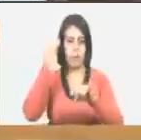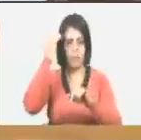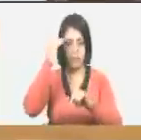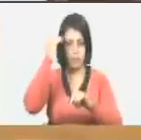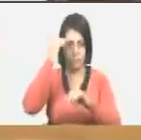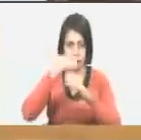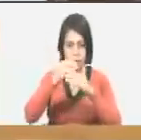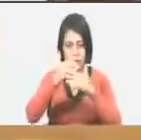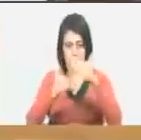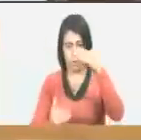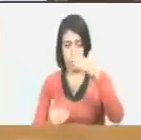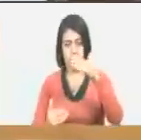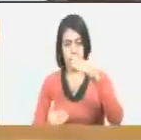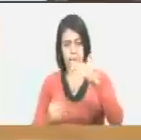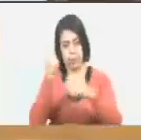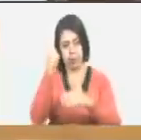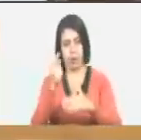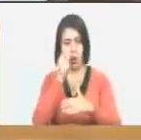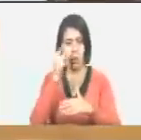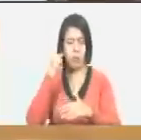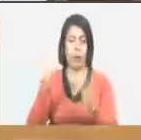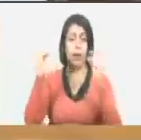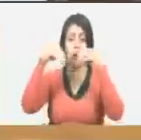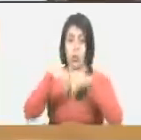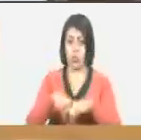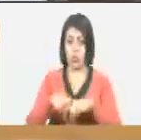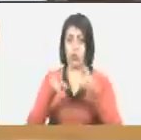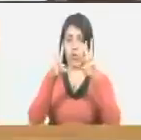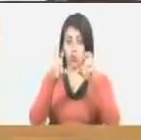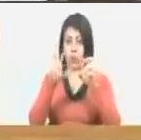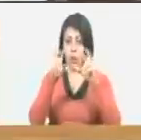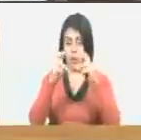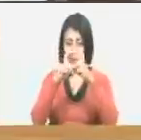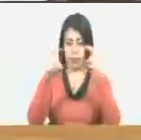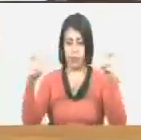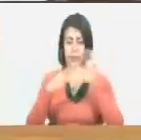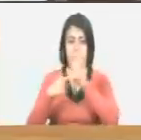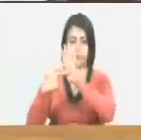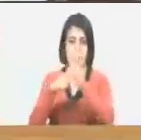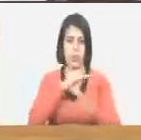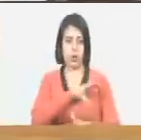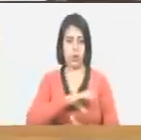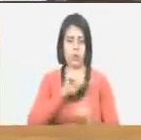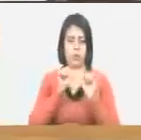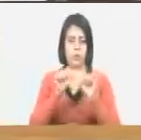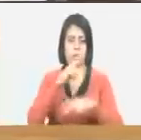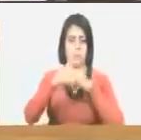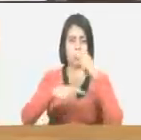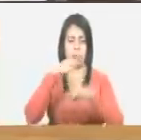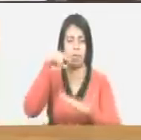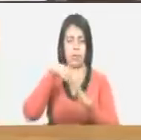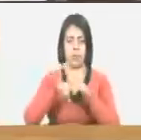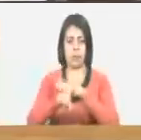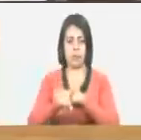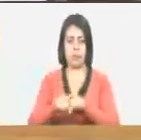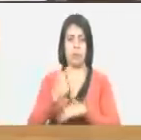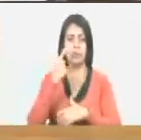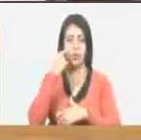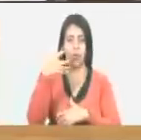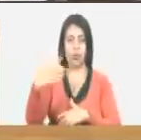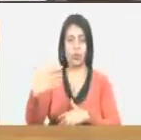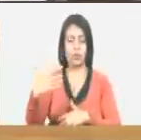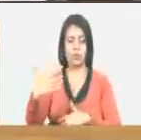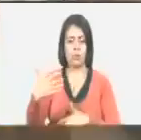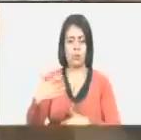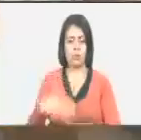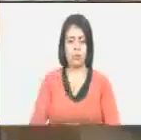por separado, las diputadas y diputados que estén de acuerdo con el nuevo epígrafe presentado por la Comisión Permanente de Política Interior, si van a manifestar con la señal